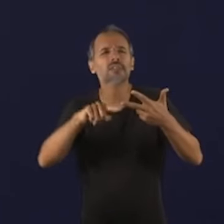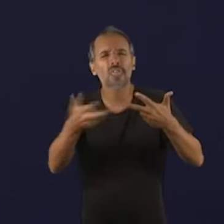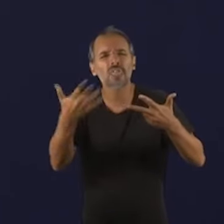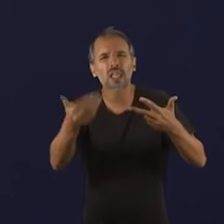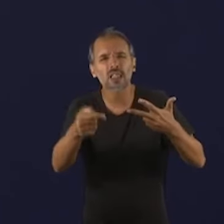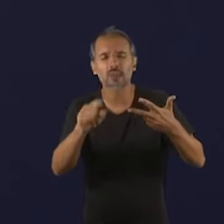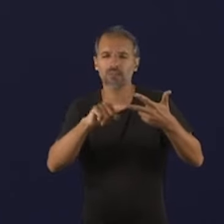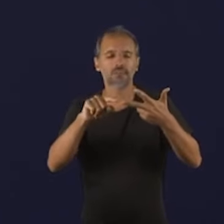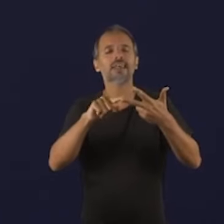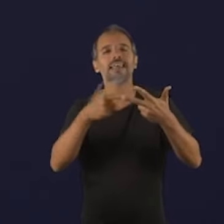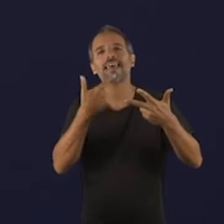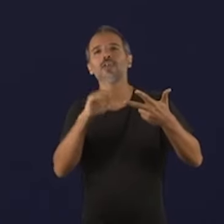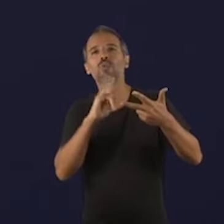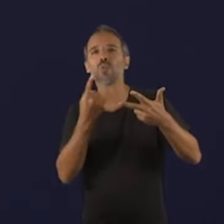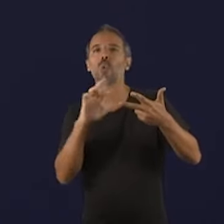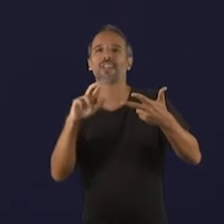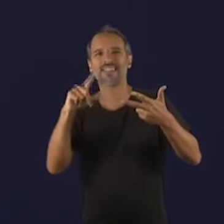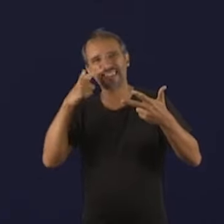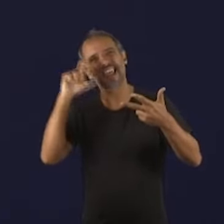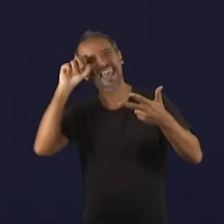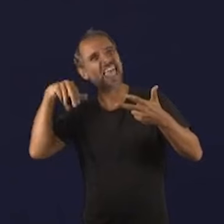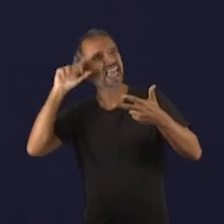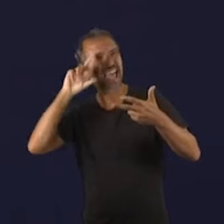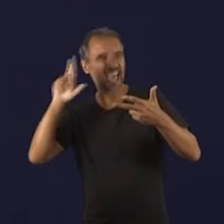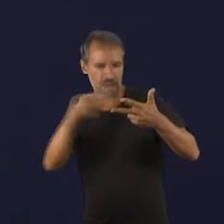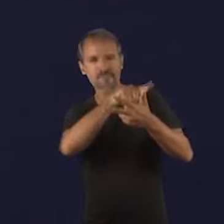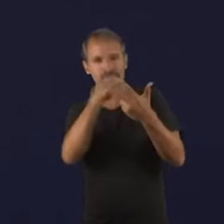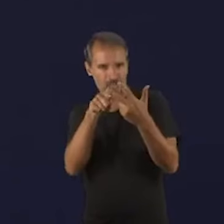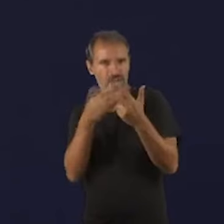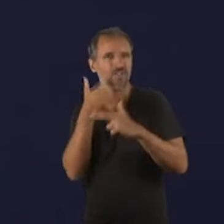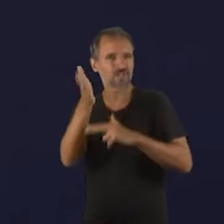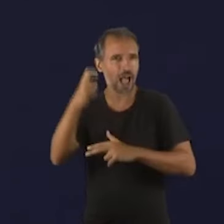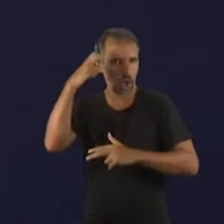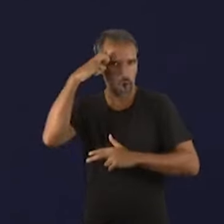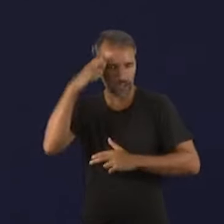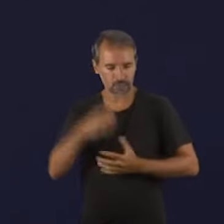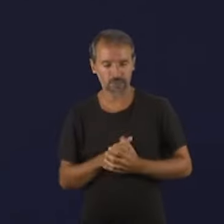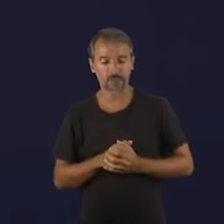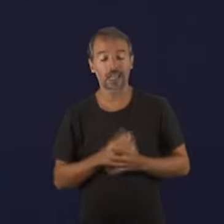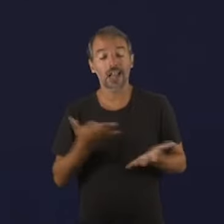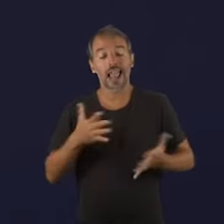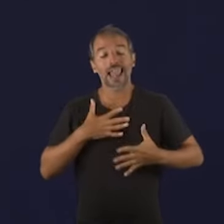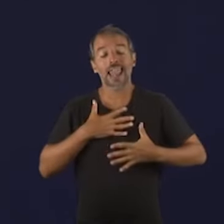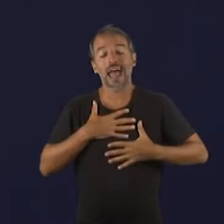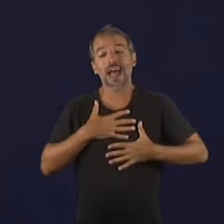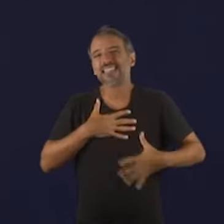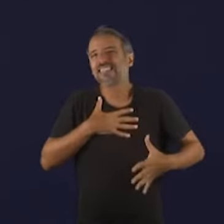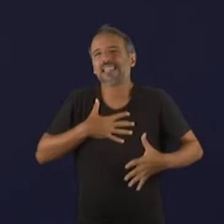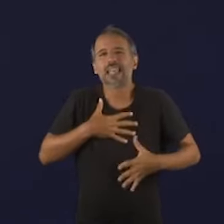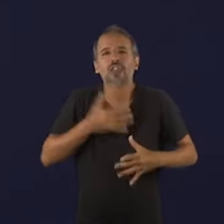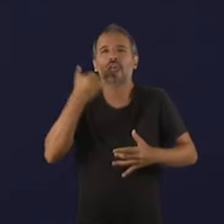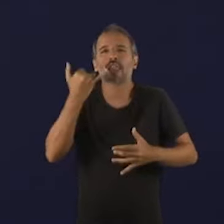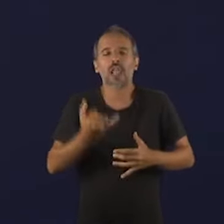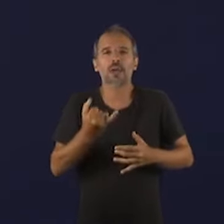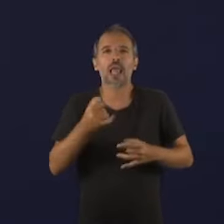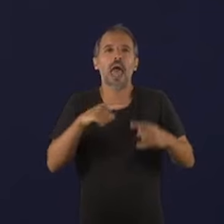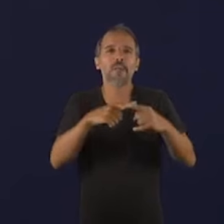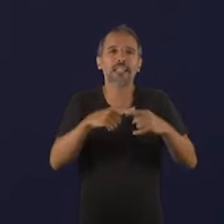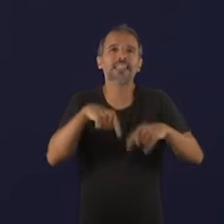nombraste y es turser Eh Lo cierto es que la sensación que tenemos Es que la política sigue preocupada por la